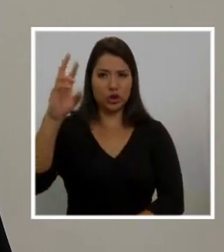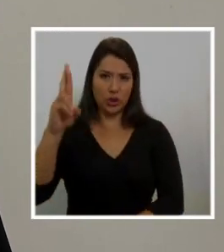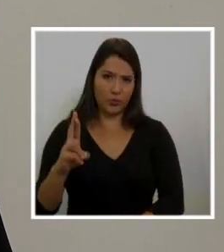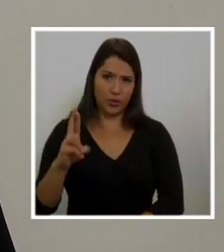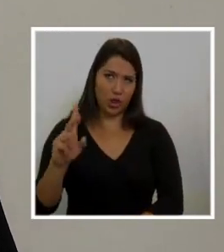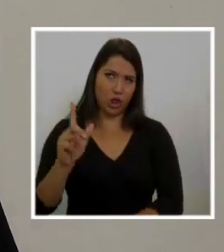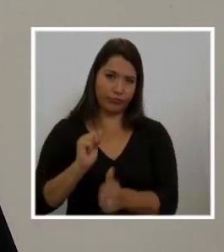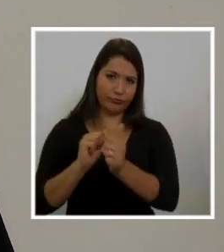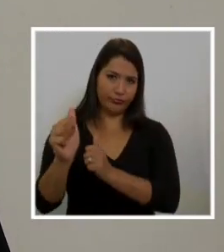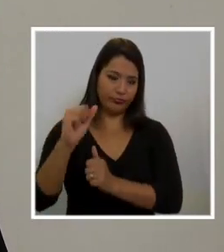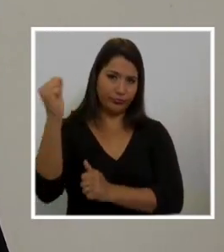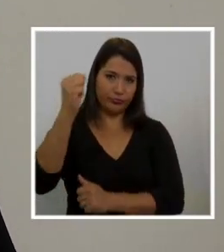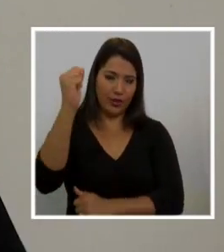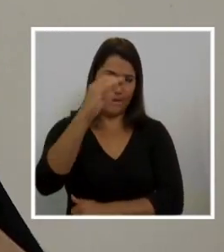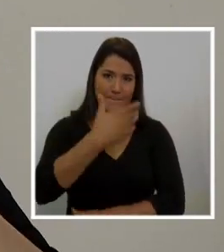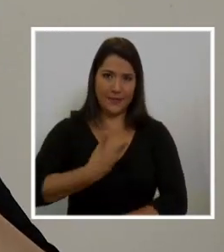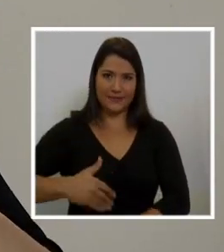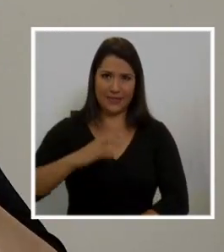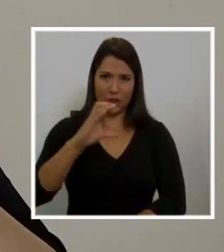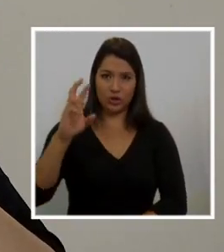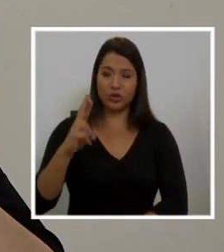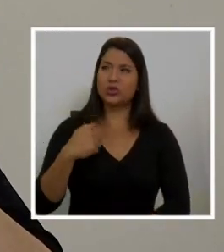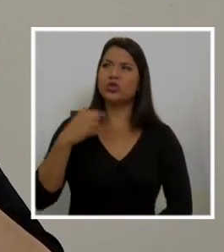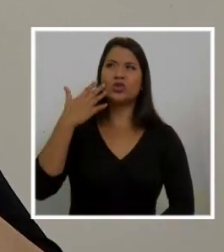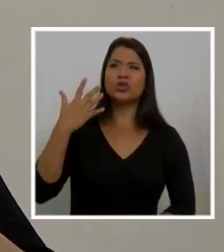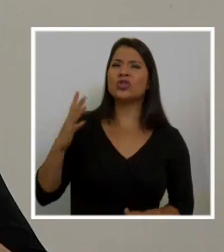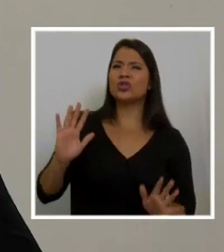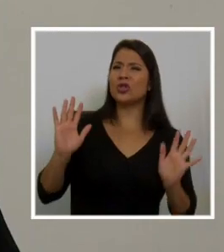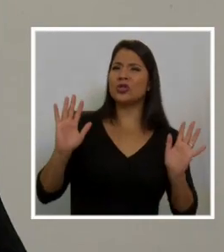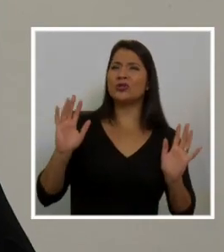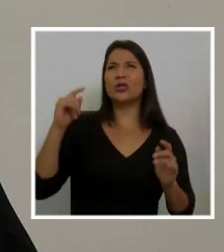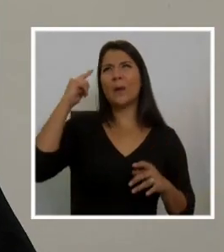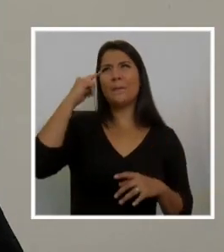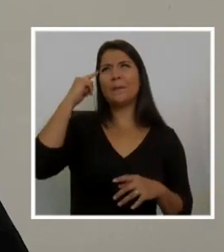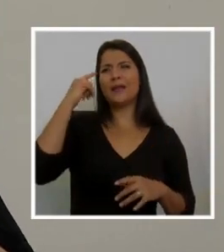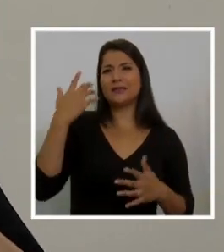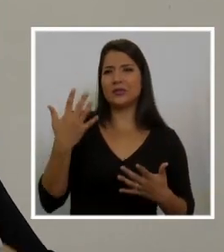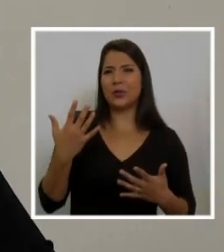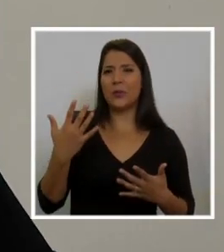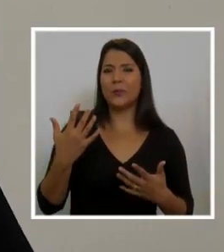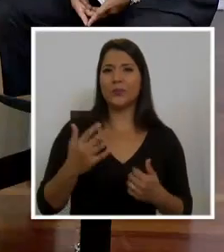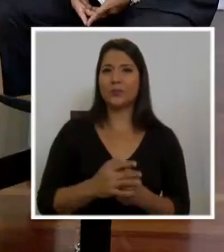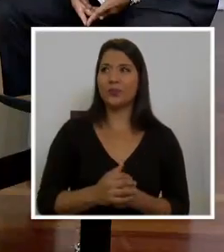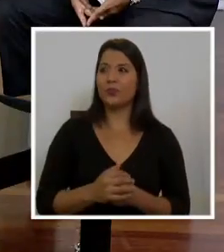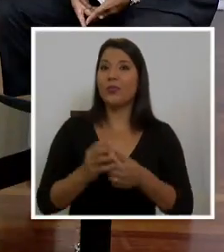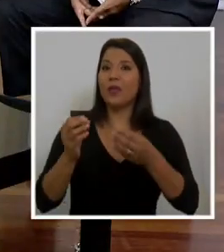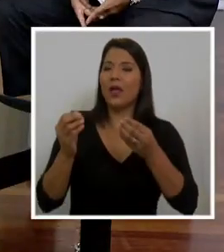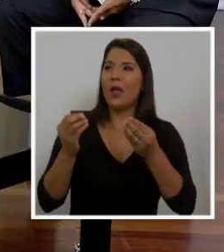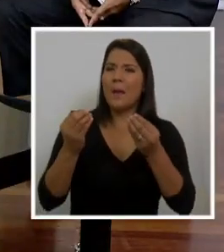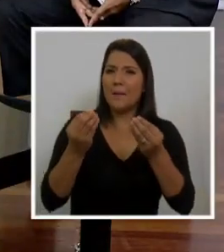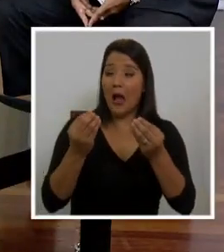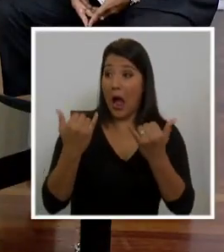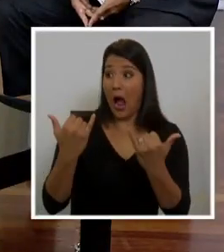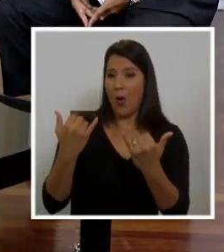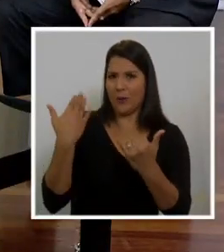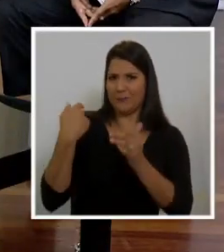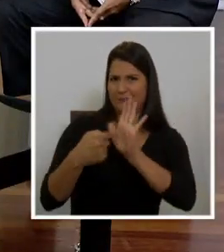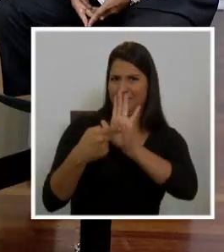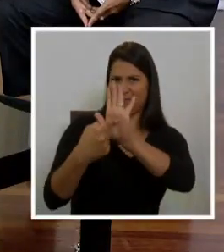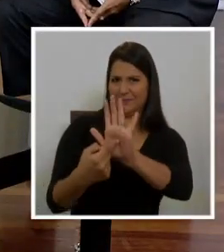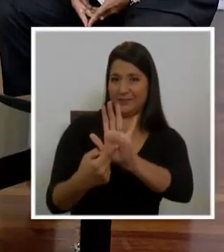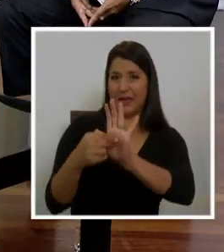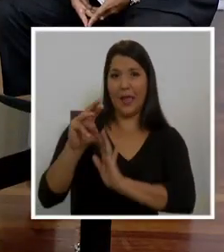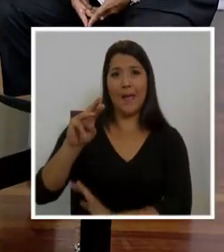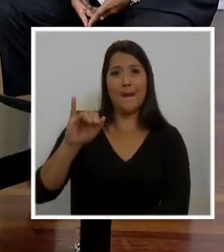la República. No sé, a mí me llamaba la atención la cantidad de la presencia. Ahora que transmitimos la misa y